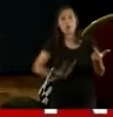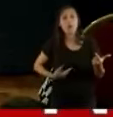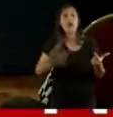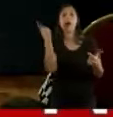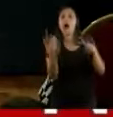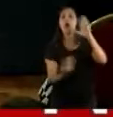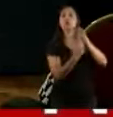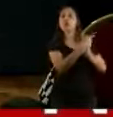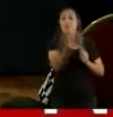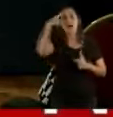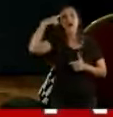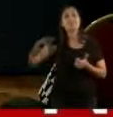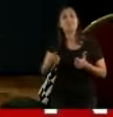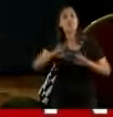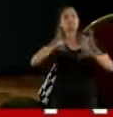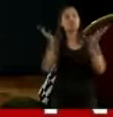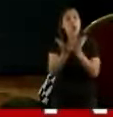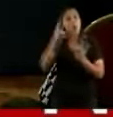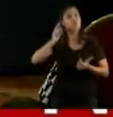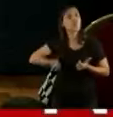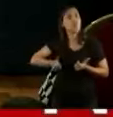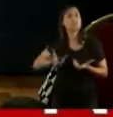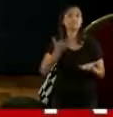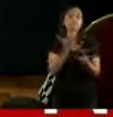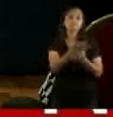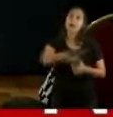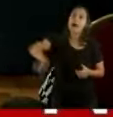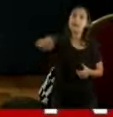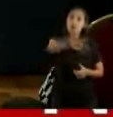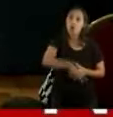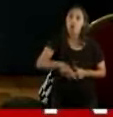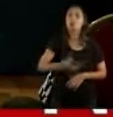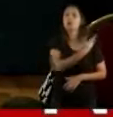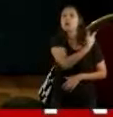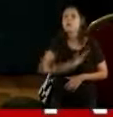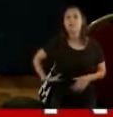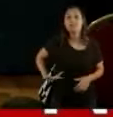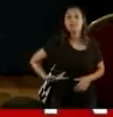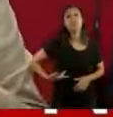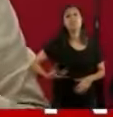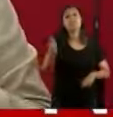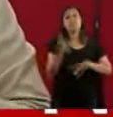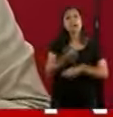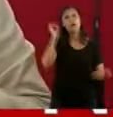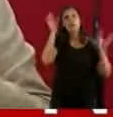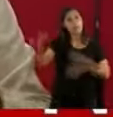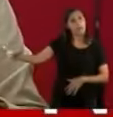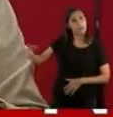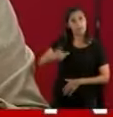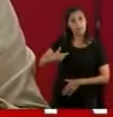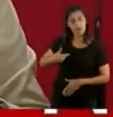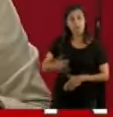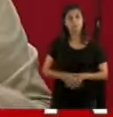sus autoridades, sus jueces, que el presidente de la Nación nos ha